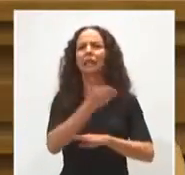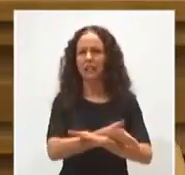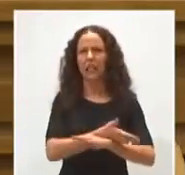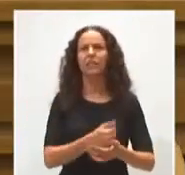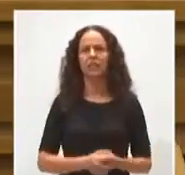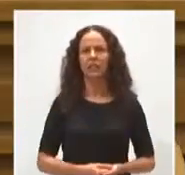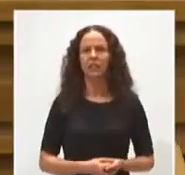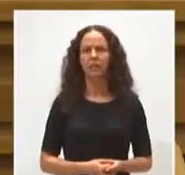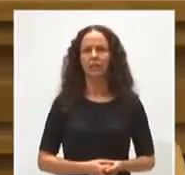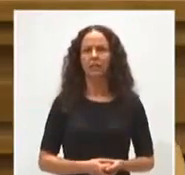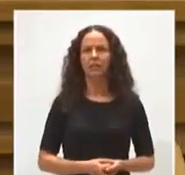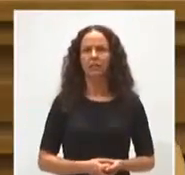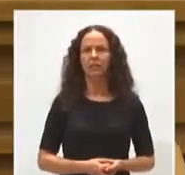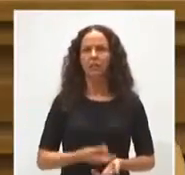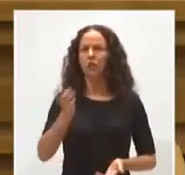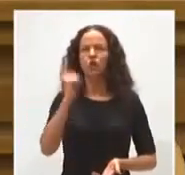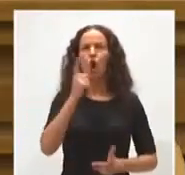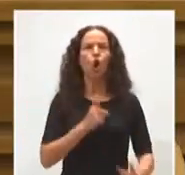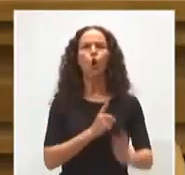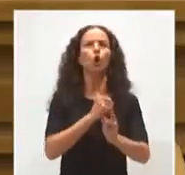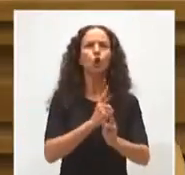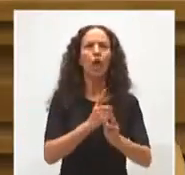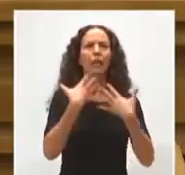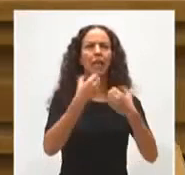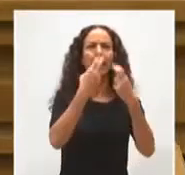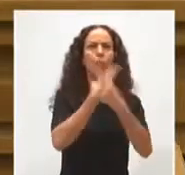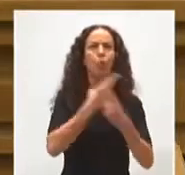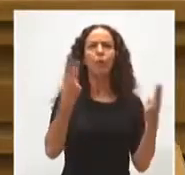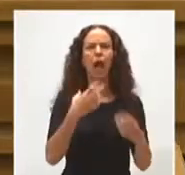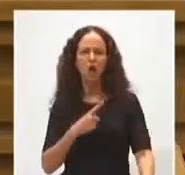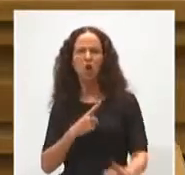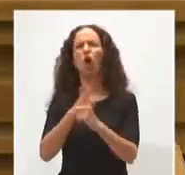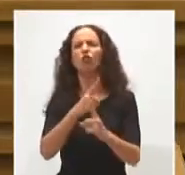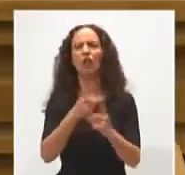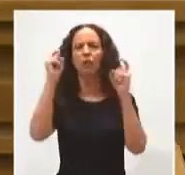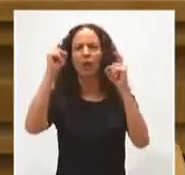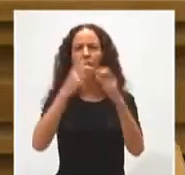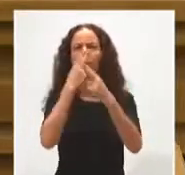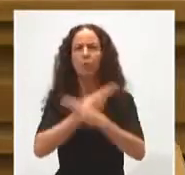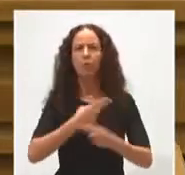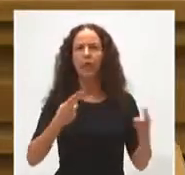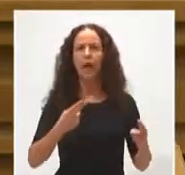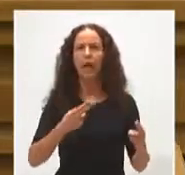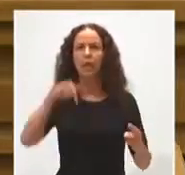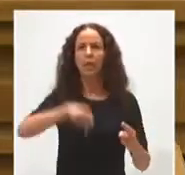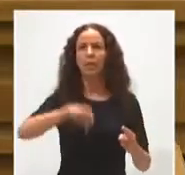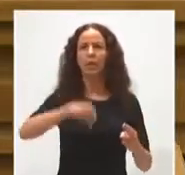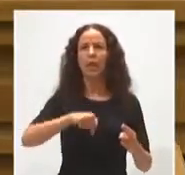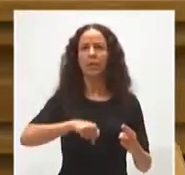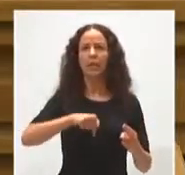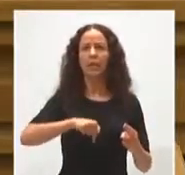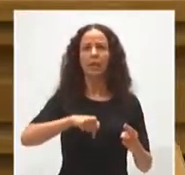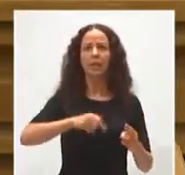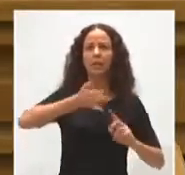apología exagerada contra la sanidad pública contra la educación pública y capitanear desde castilla-la mancha' a ser la región